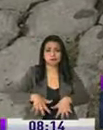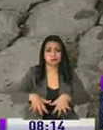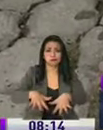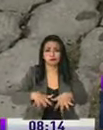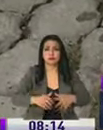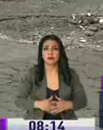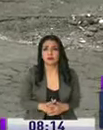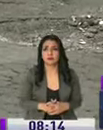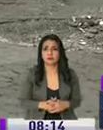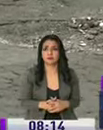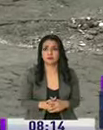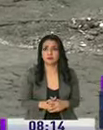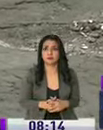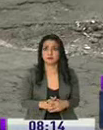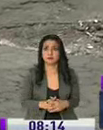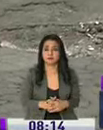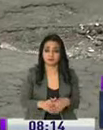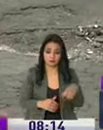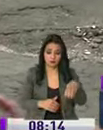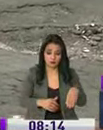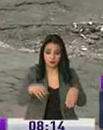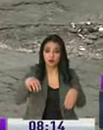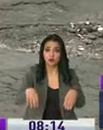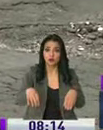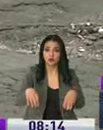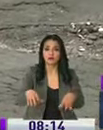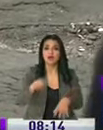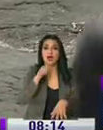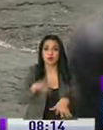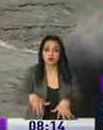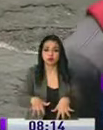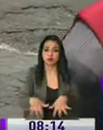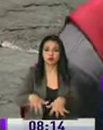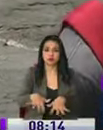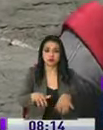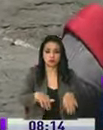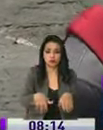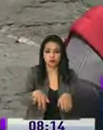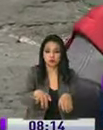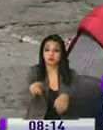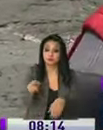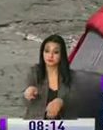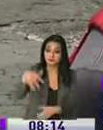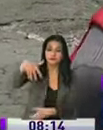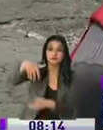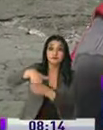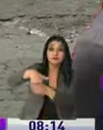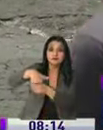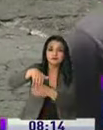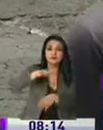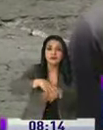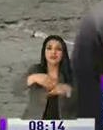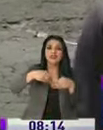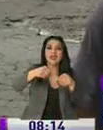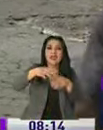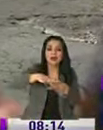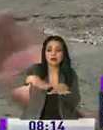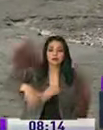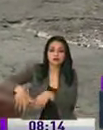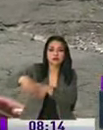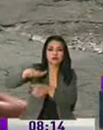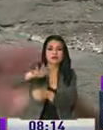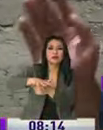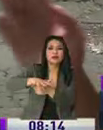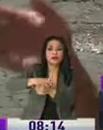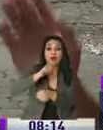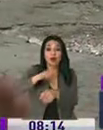morador. En cada hueco va haciéndose agua y aquí, en especial, ahí hay un sumidero de ahí. Ese está tapado.